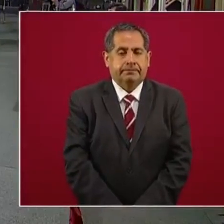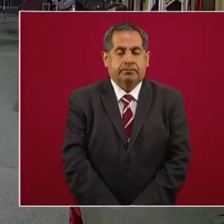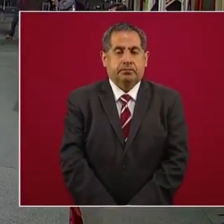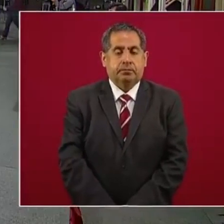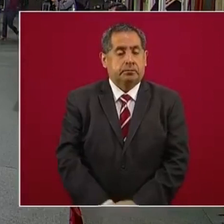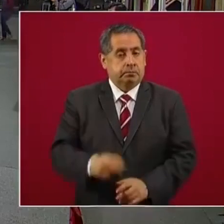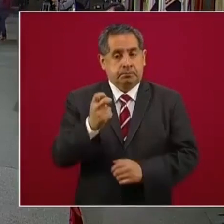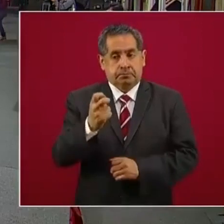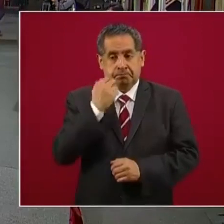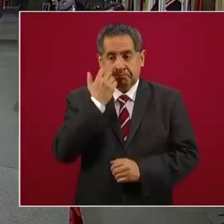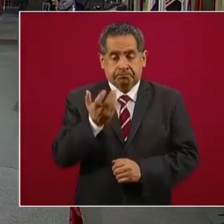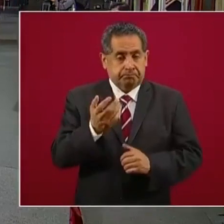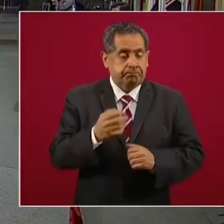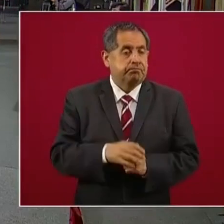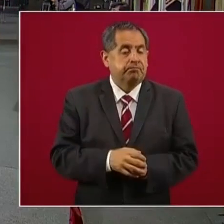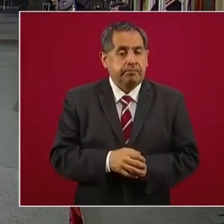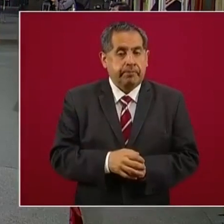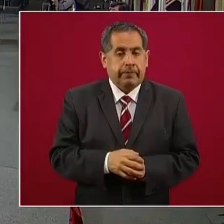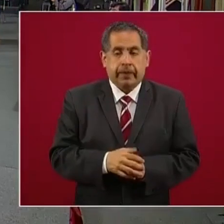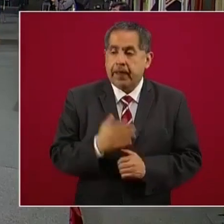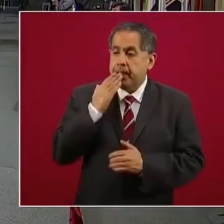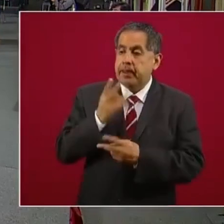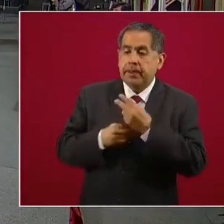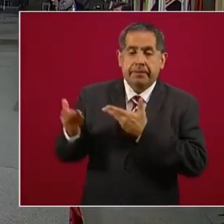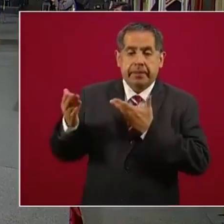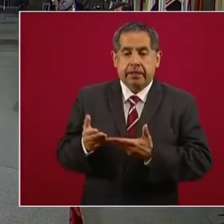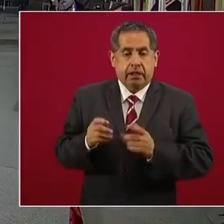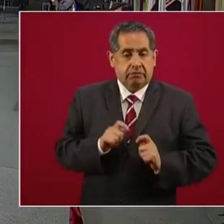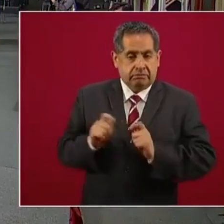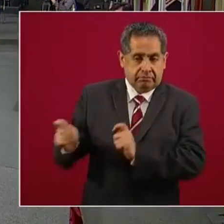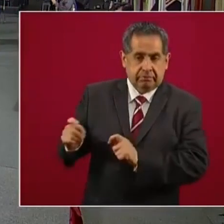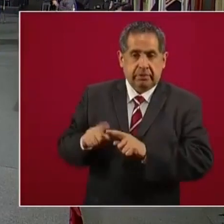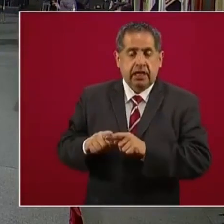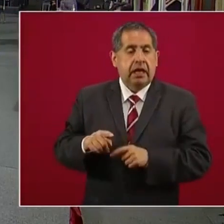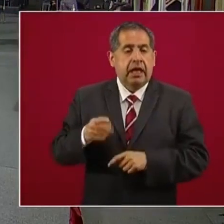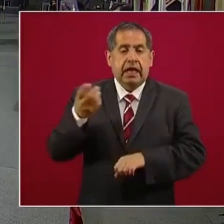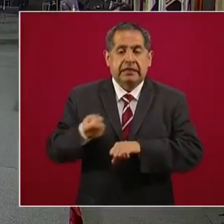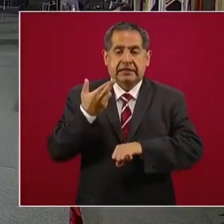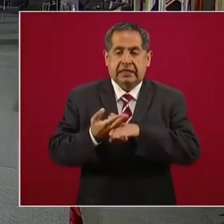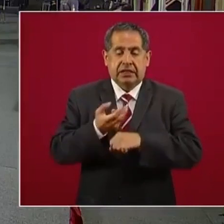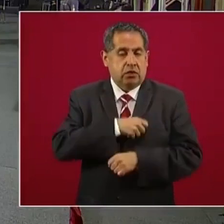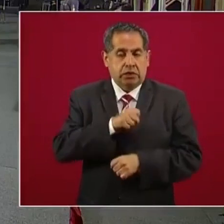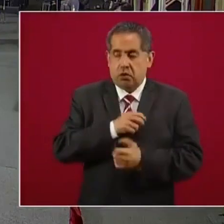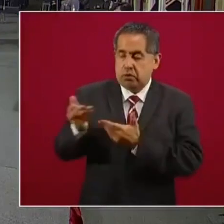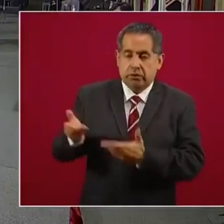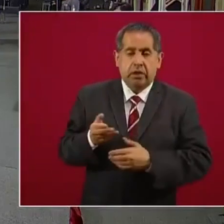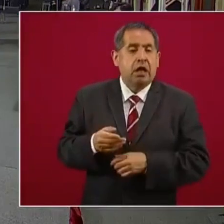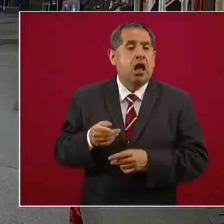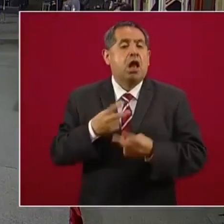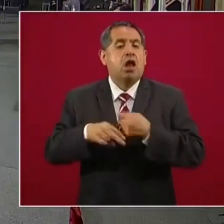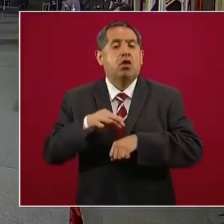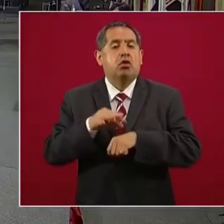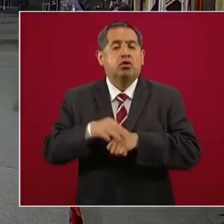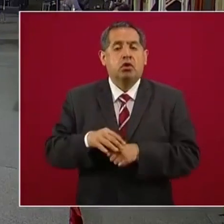Bueno, quisiera yo darle la bienvenida, antes de ceder el uso de la palabra al señor secretario de Salud, al doctor José